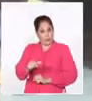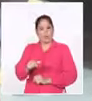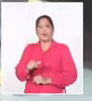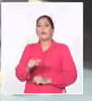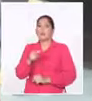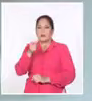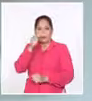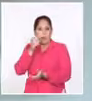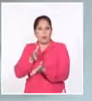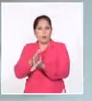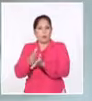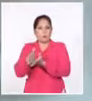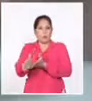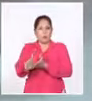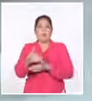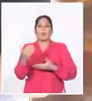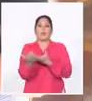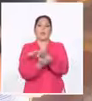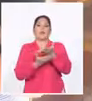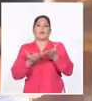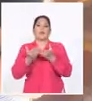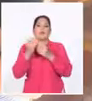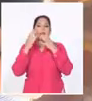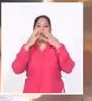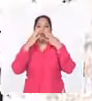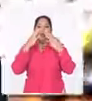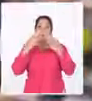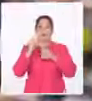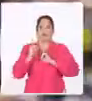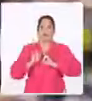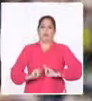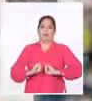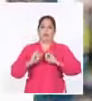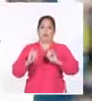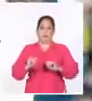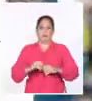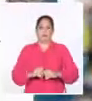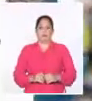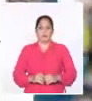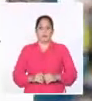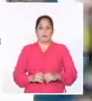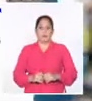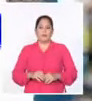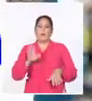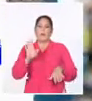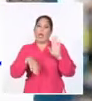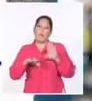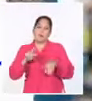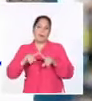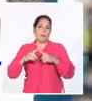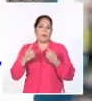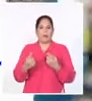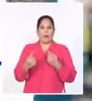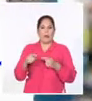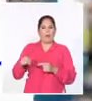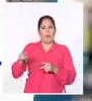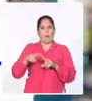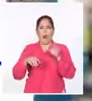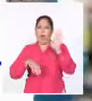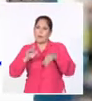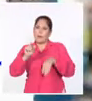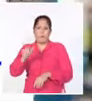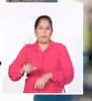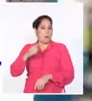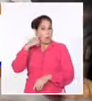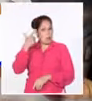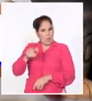seguido de cerca y comparte sus impresiones en este noticiero. Hay disímiles causas, entre ellas a veces las personas